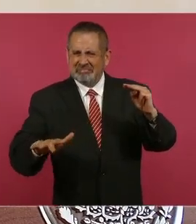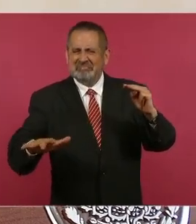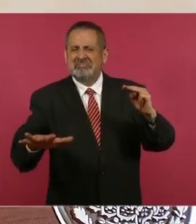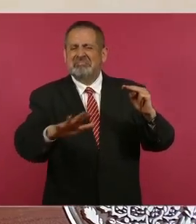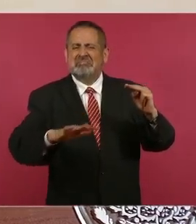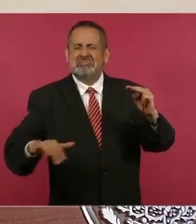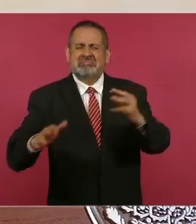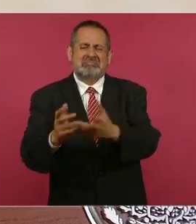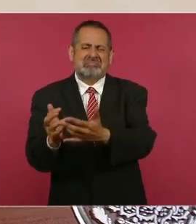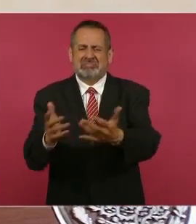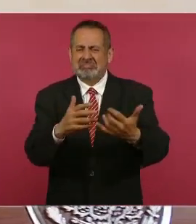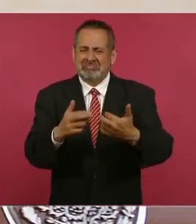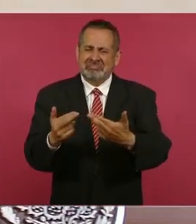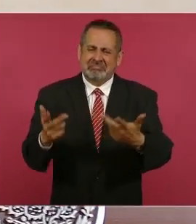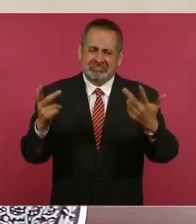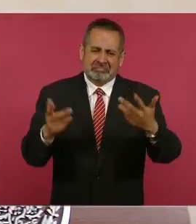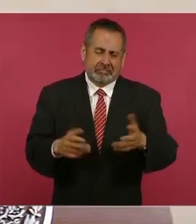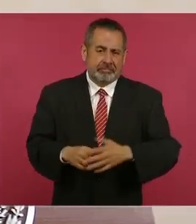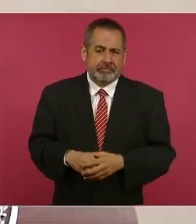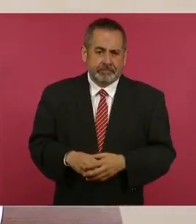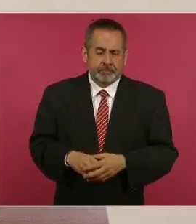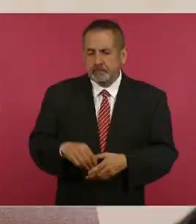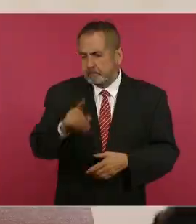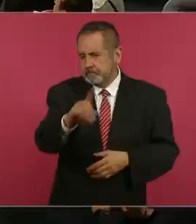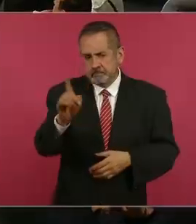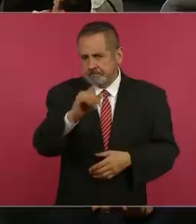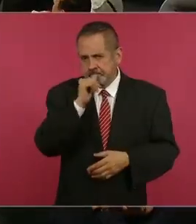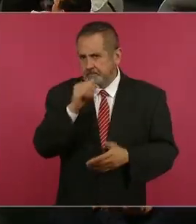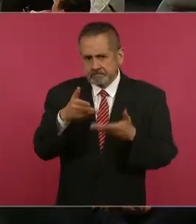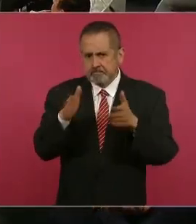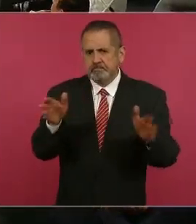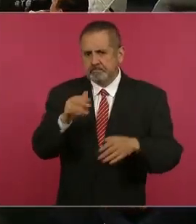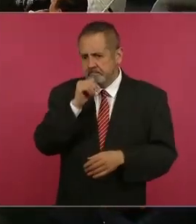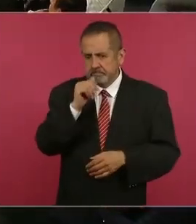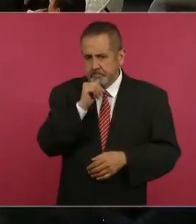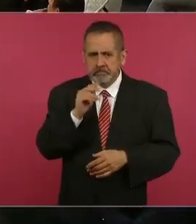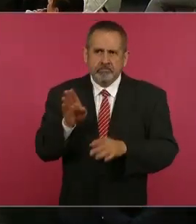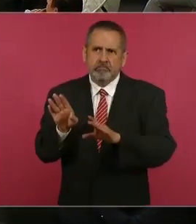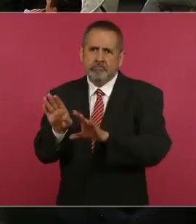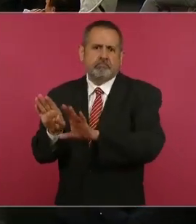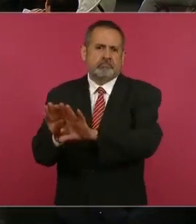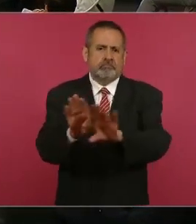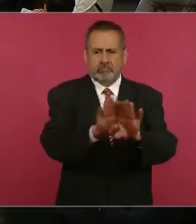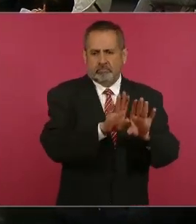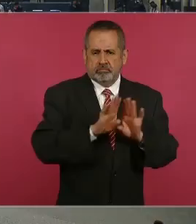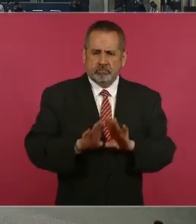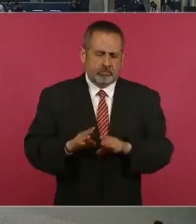No, no, no están abiertos, todo está cerrado.